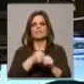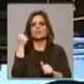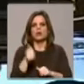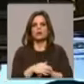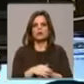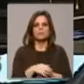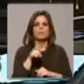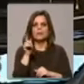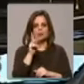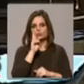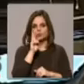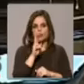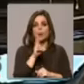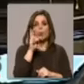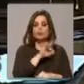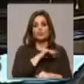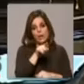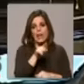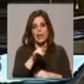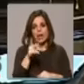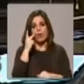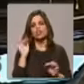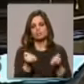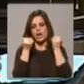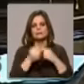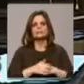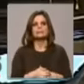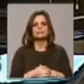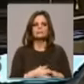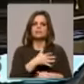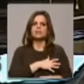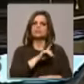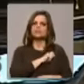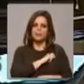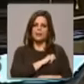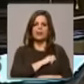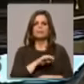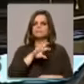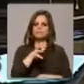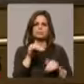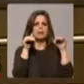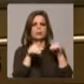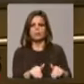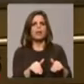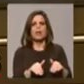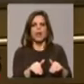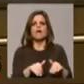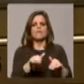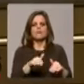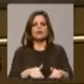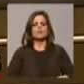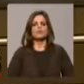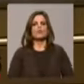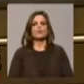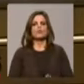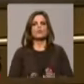es rescate. España ha pasado de ser un país al borde de la quiebra a convertirse en el ejemplo